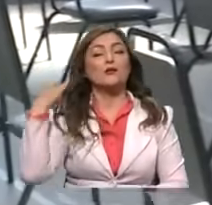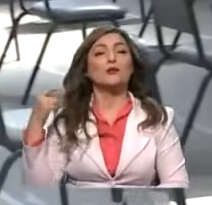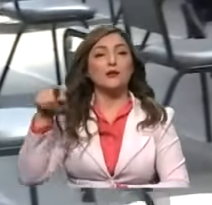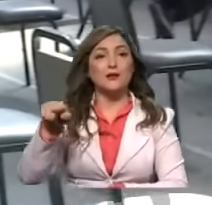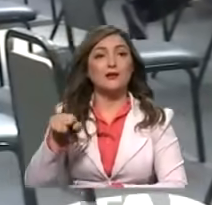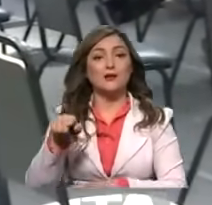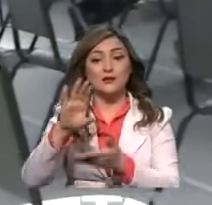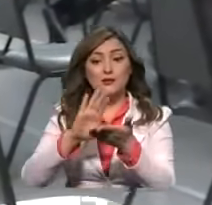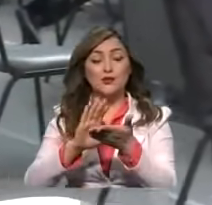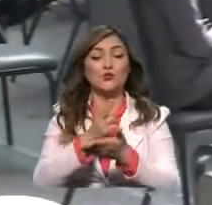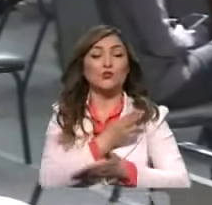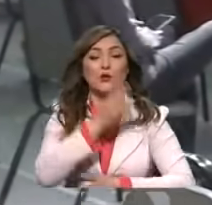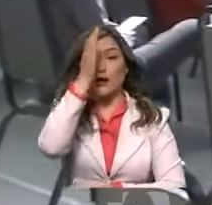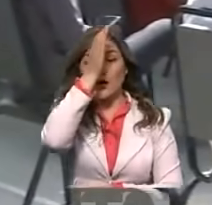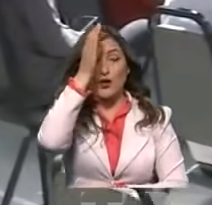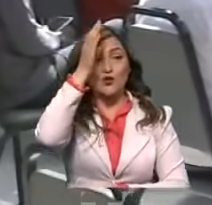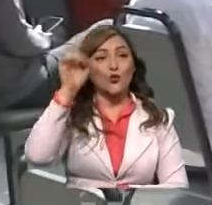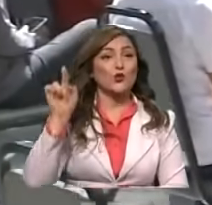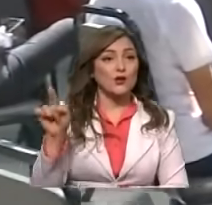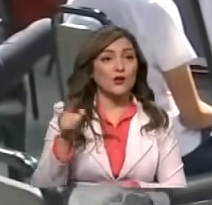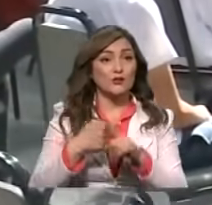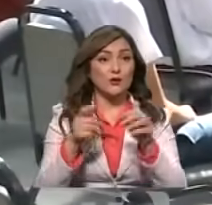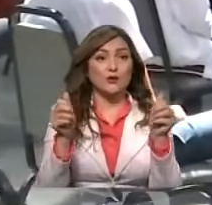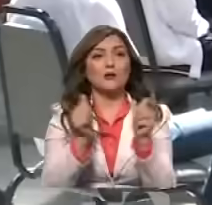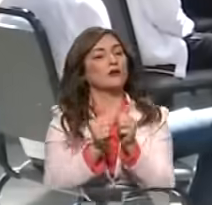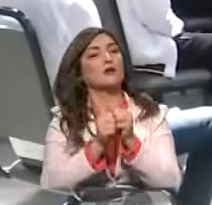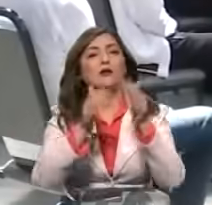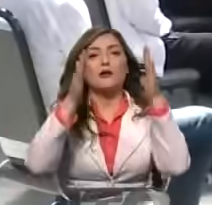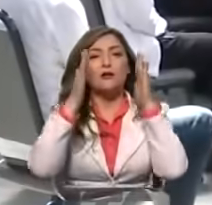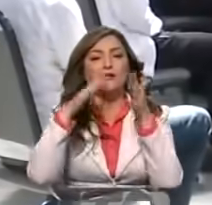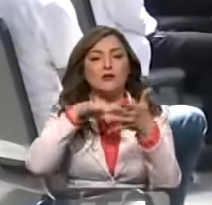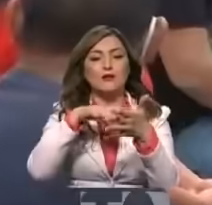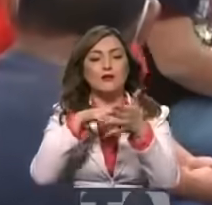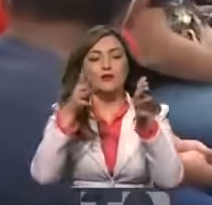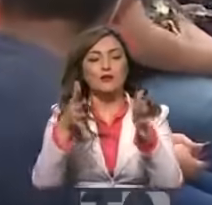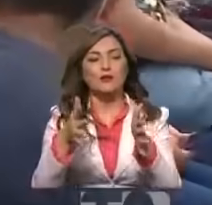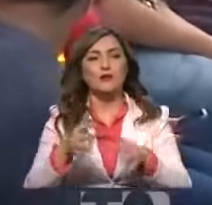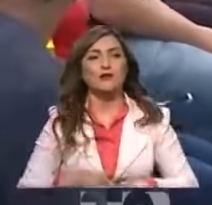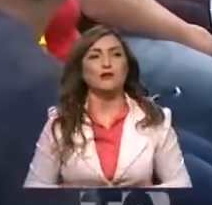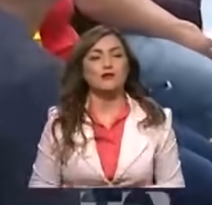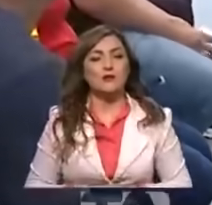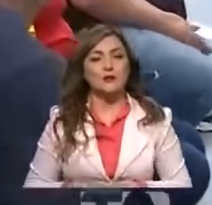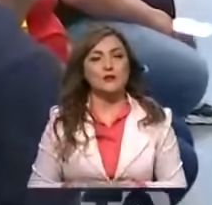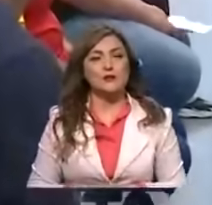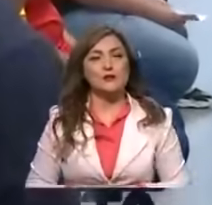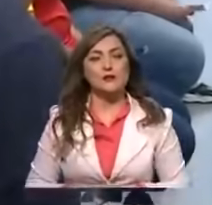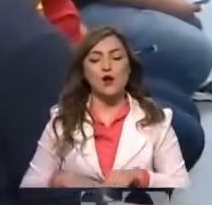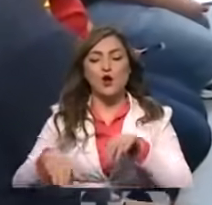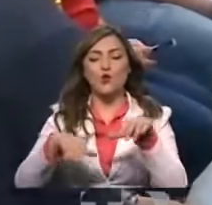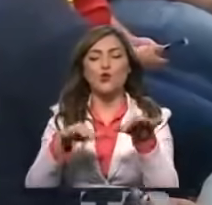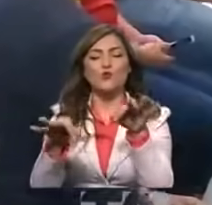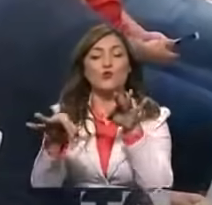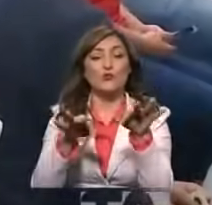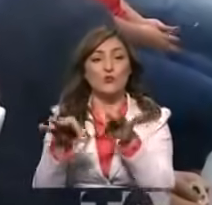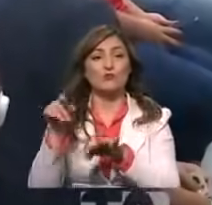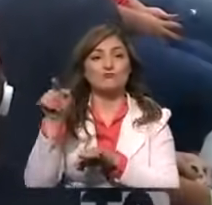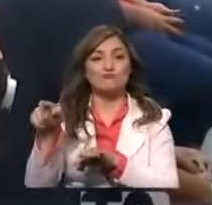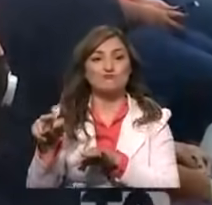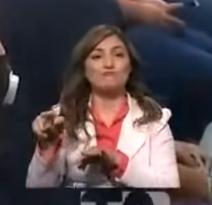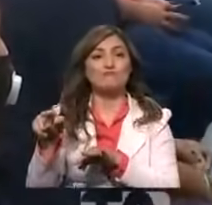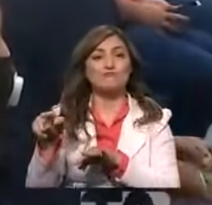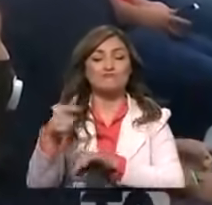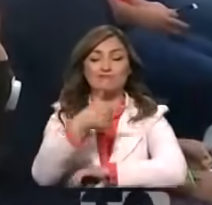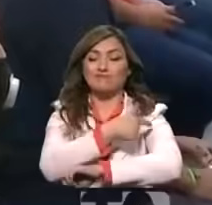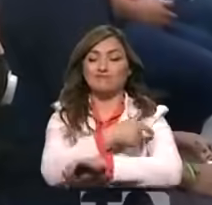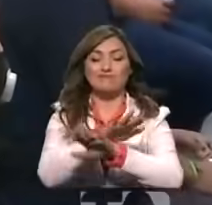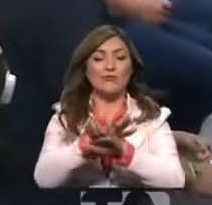la Universidad Católica de Quito, donde varias brigadas atienden a los estudiantes. Pero además, explica su coordinadora, prácticamente han terminado con